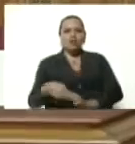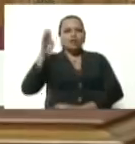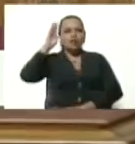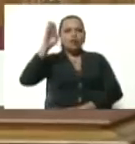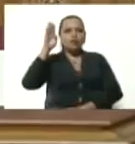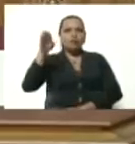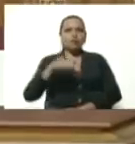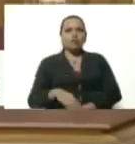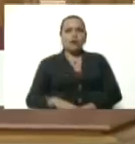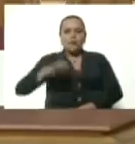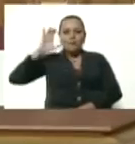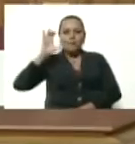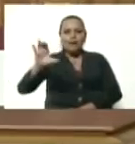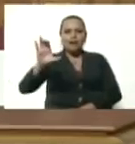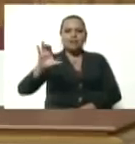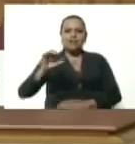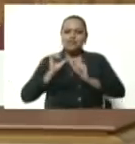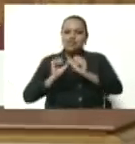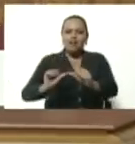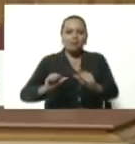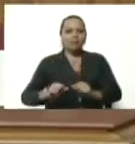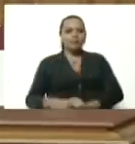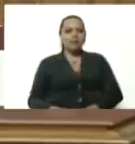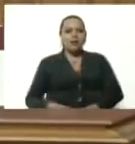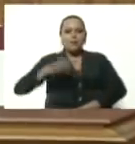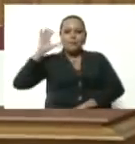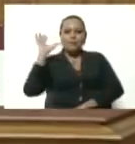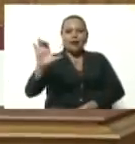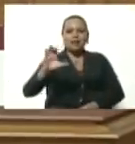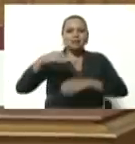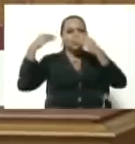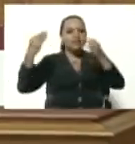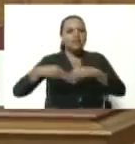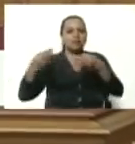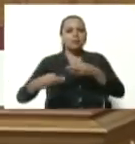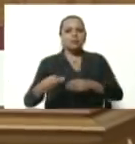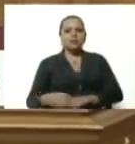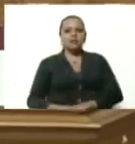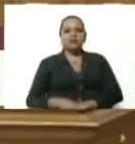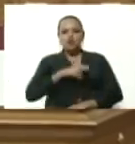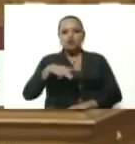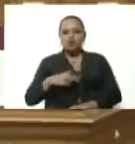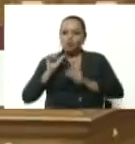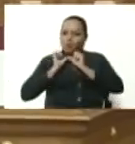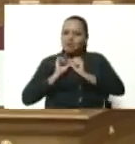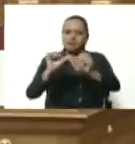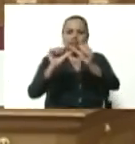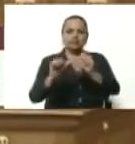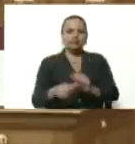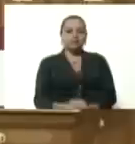porvenir patria perpetua, carajo, patria para siempre, la vamos a garantizar.